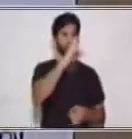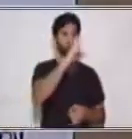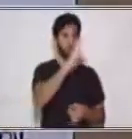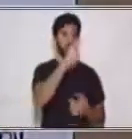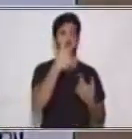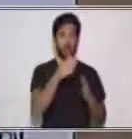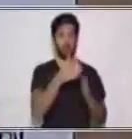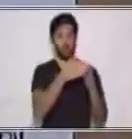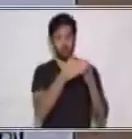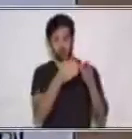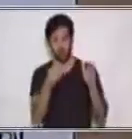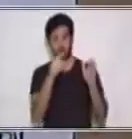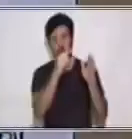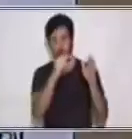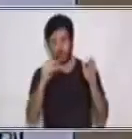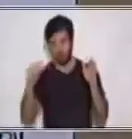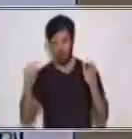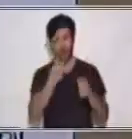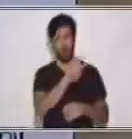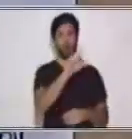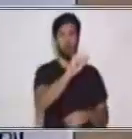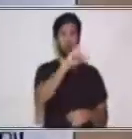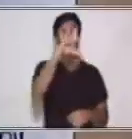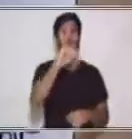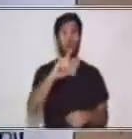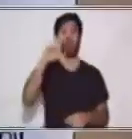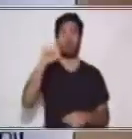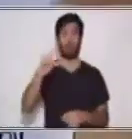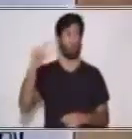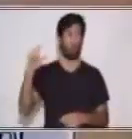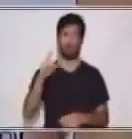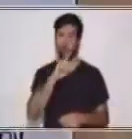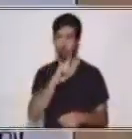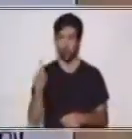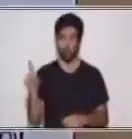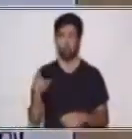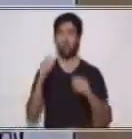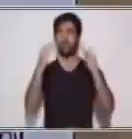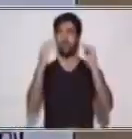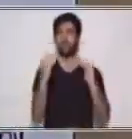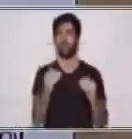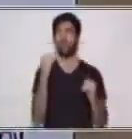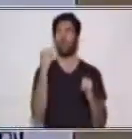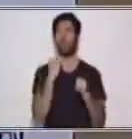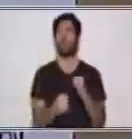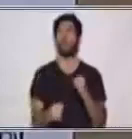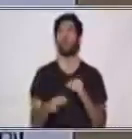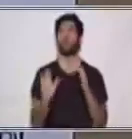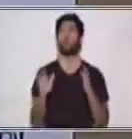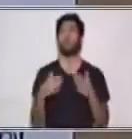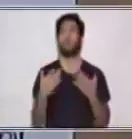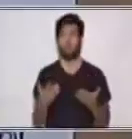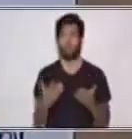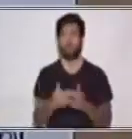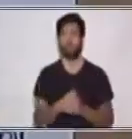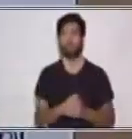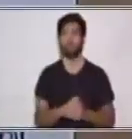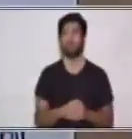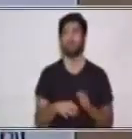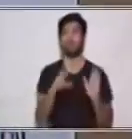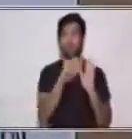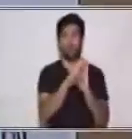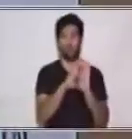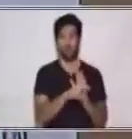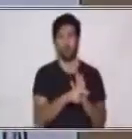las demás letras minúsculas. Y por último, este es en relación a la regla de las